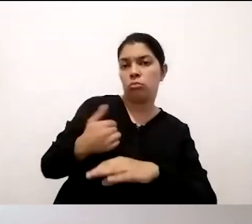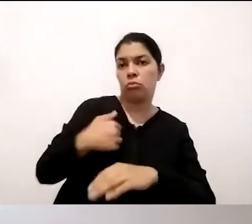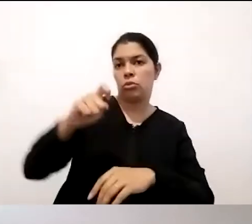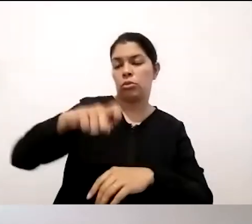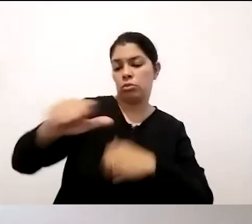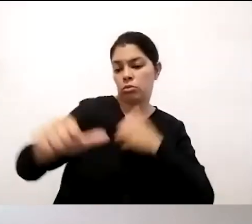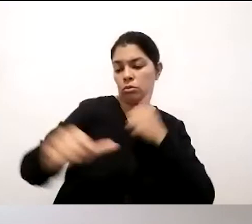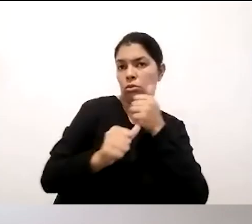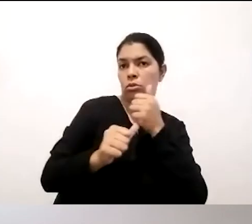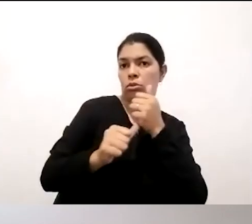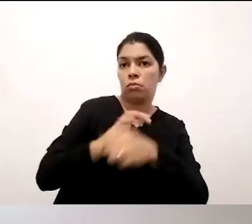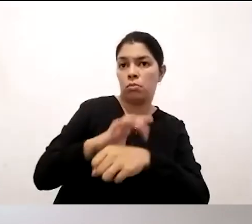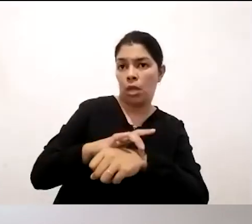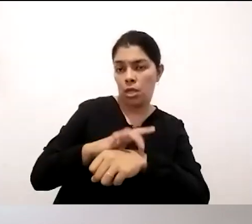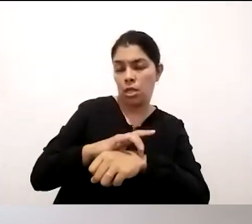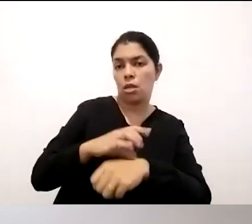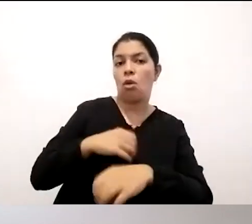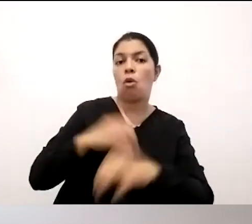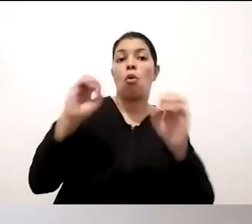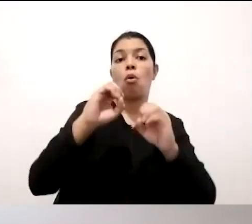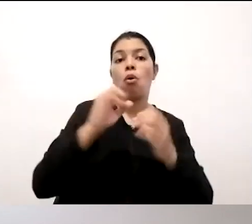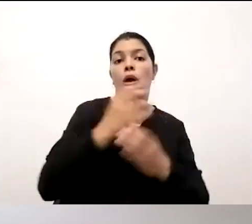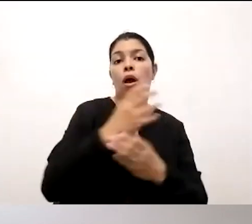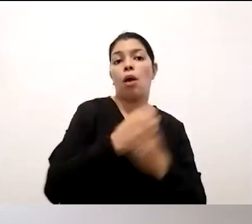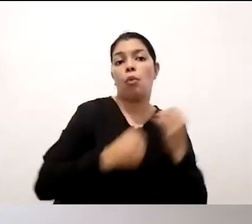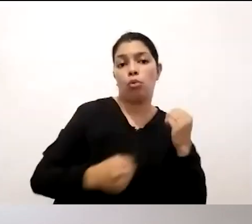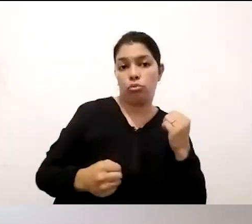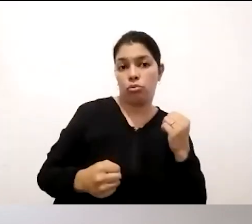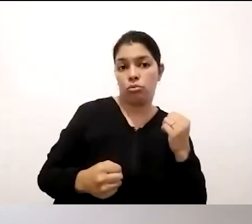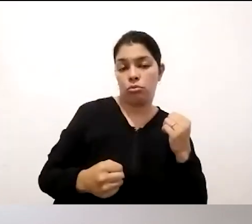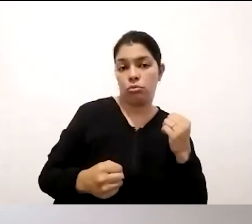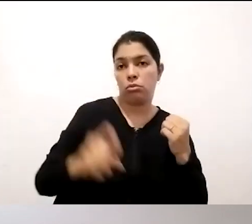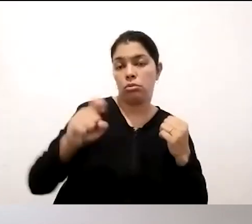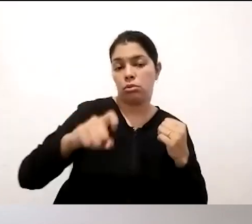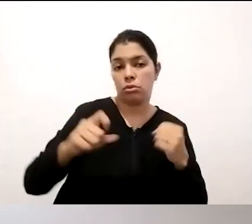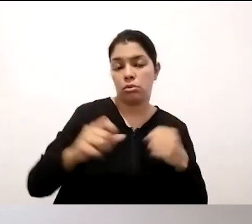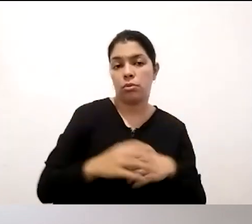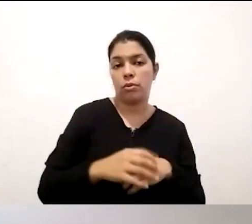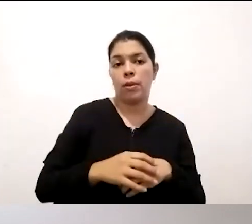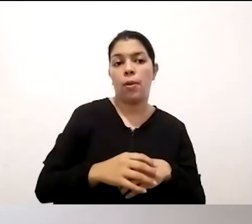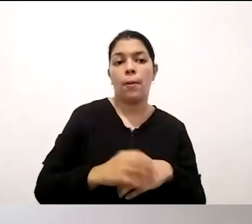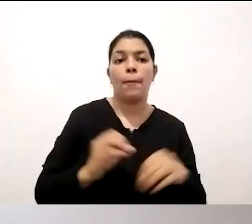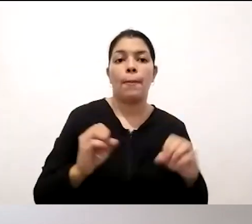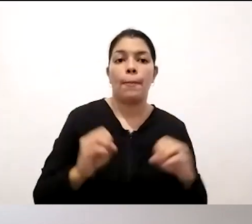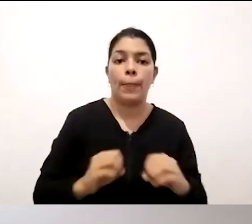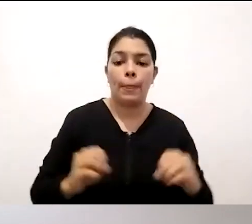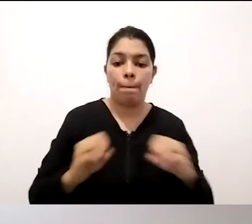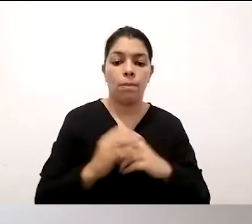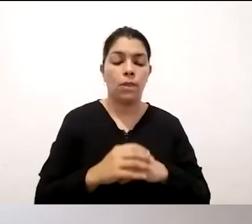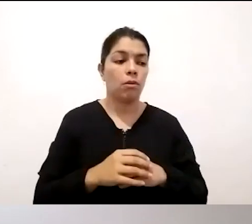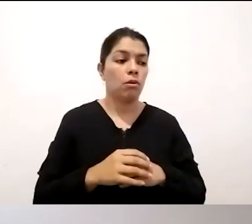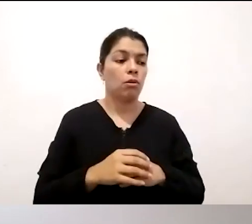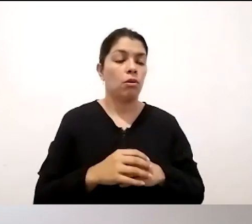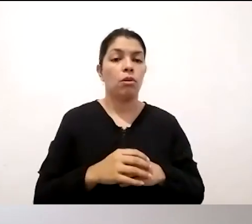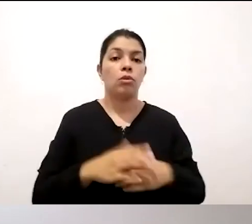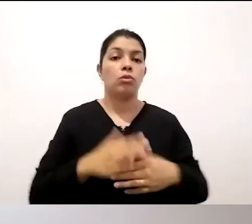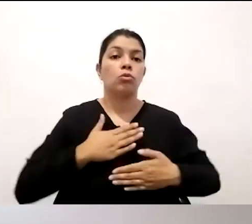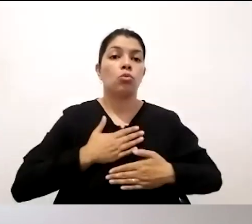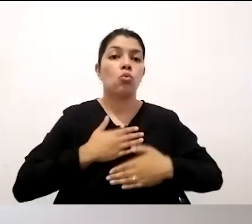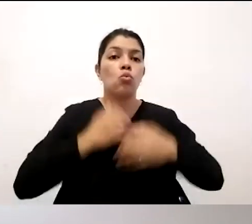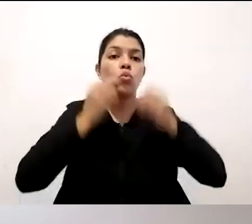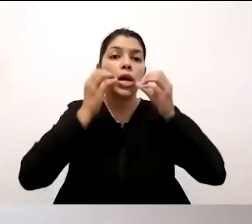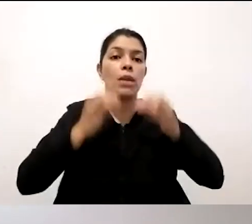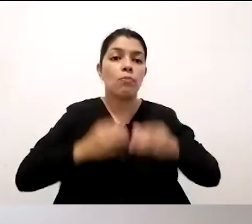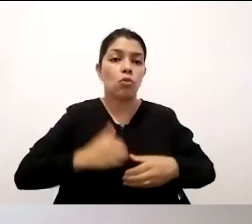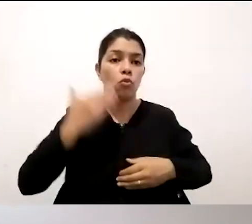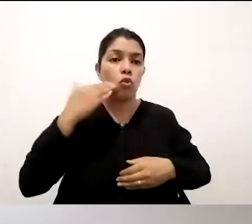el aborto. Se define además como apropiarse de los procesos reproductivos y del cuerpo de la mujer